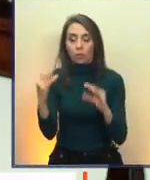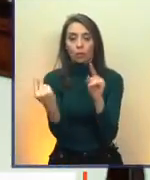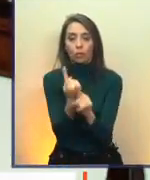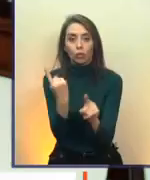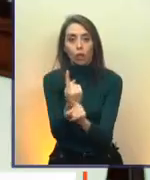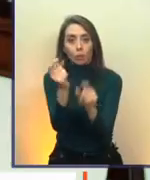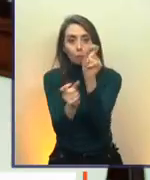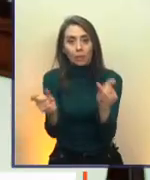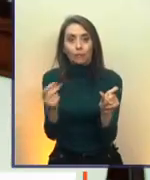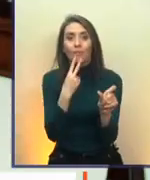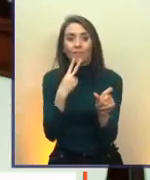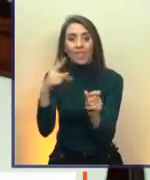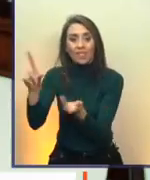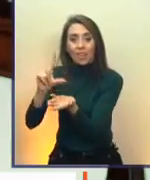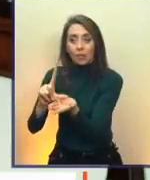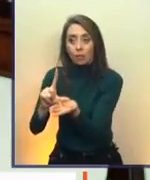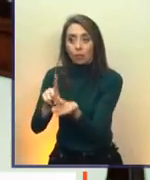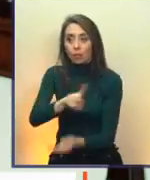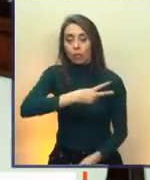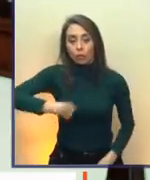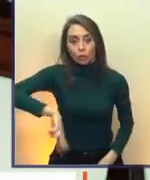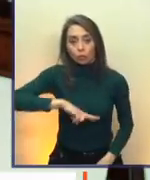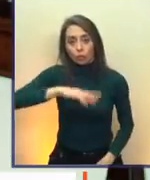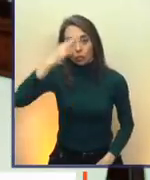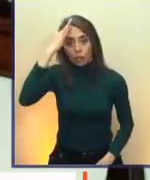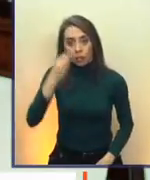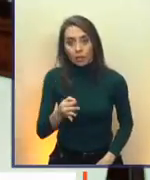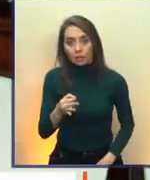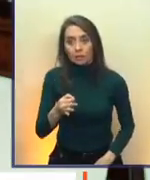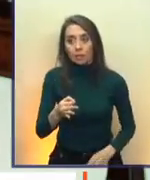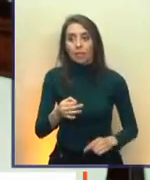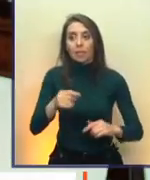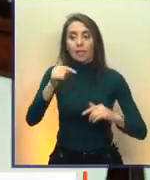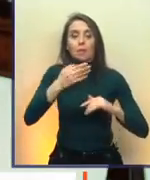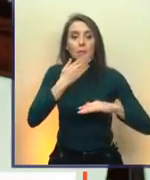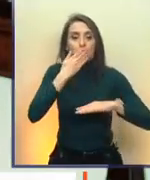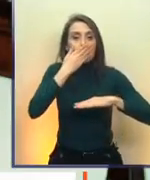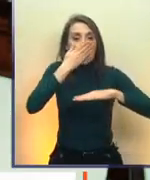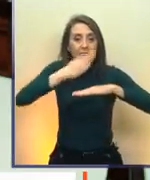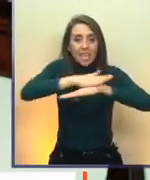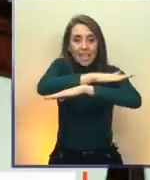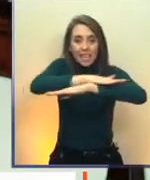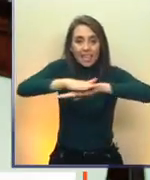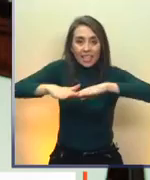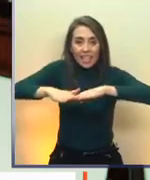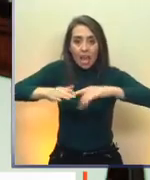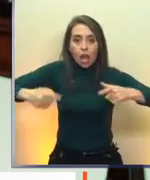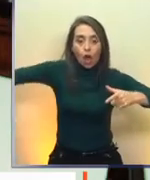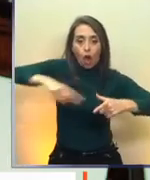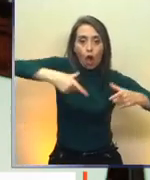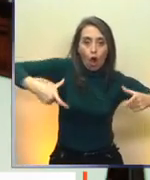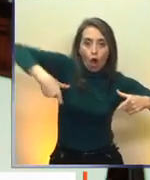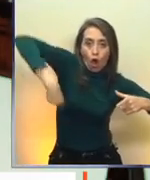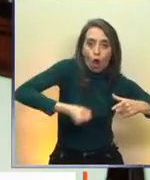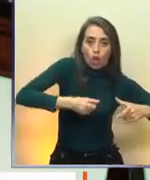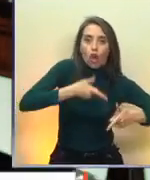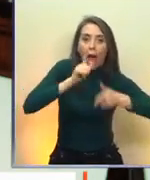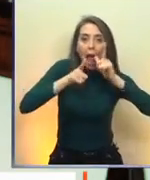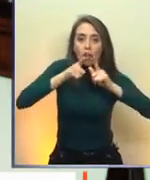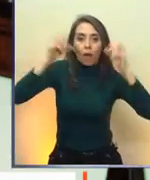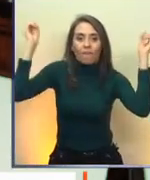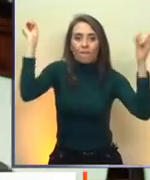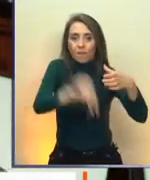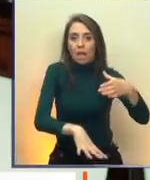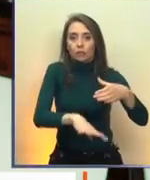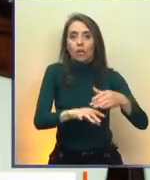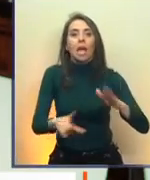ellos, pero nosotros tomamos la medida de hacer un hoyo en el hielo y botar todo el alcohol. Ley seca